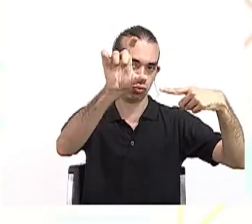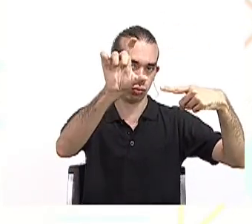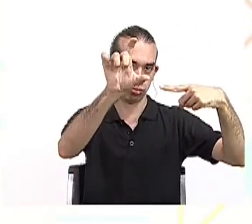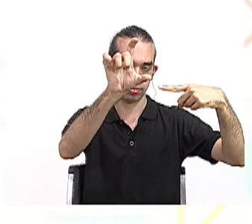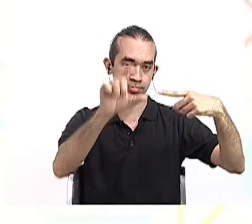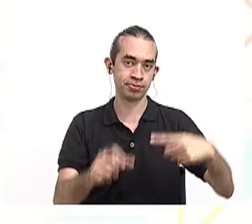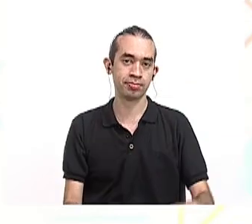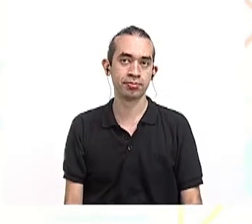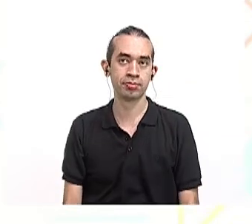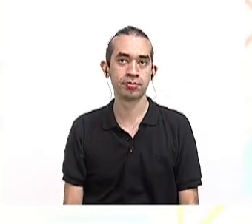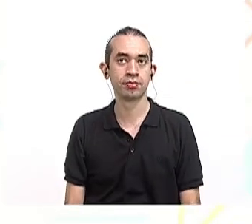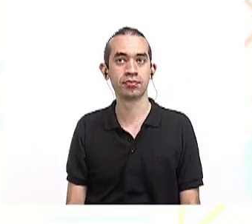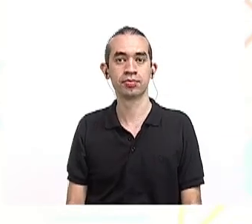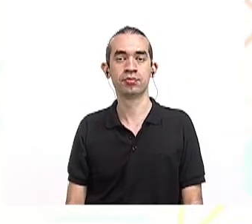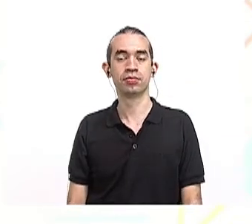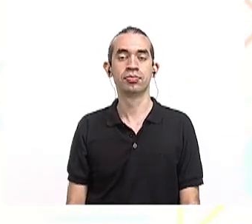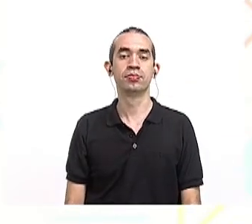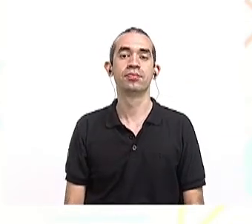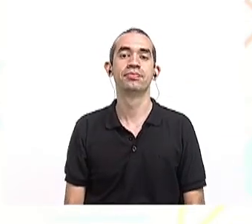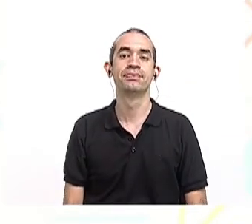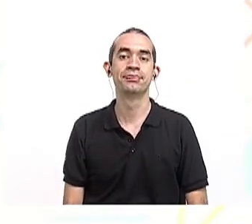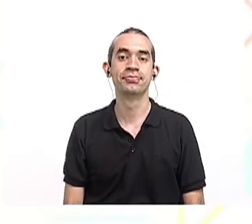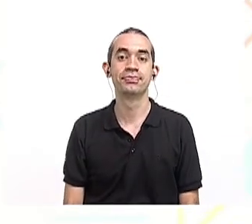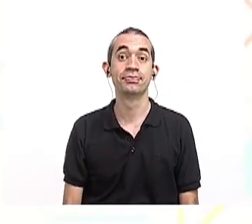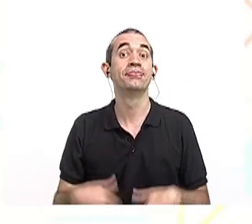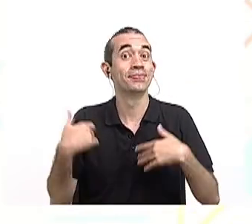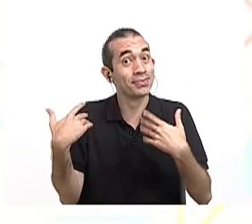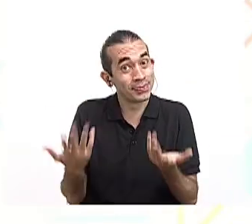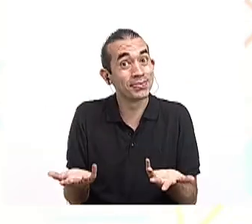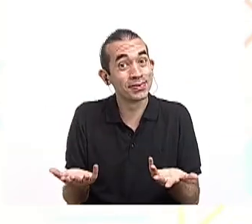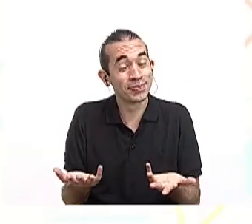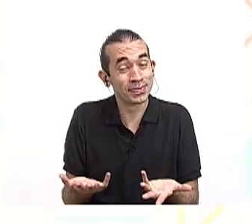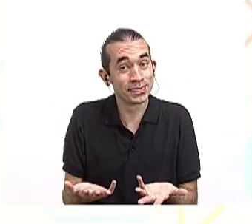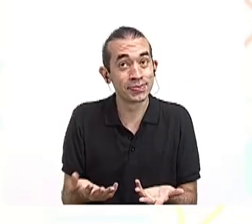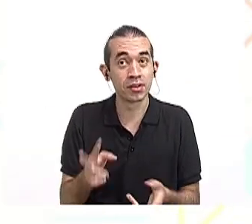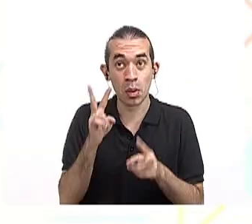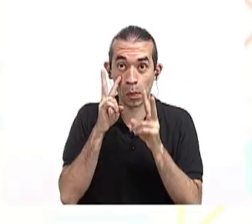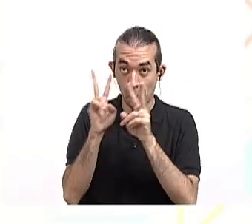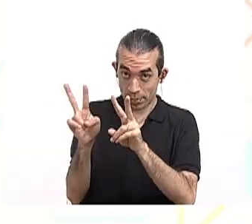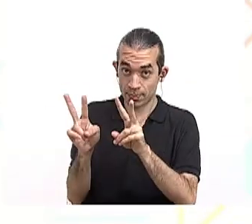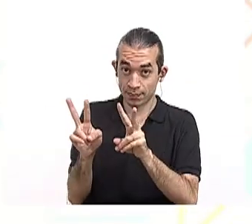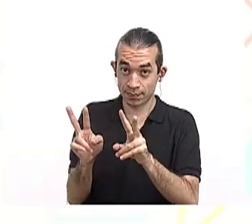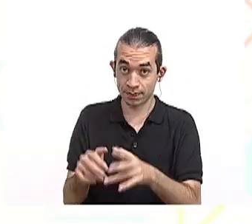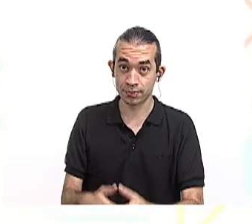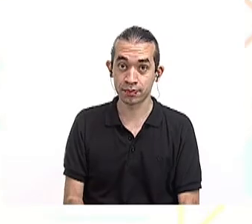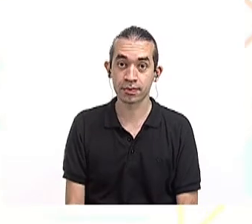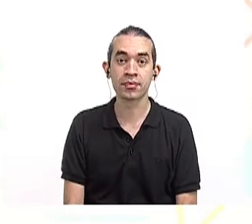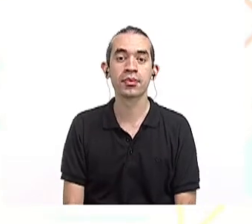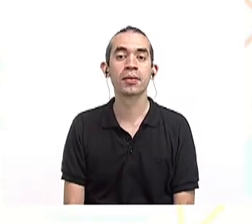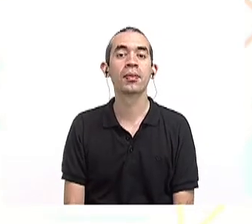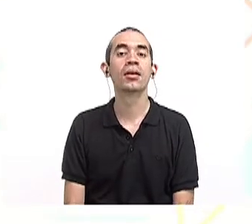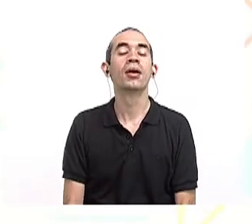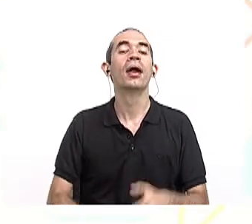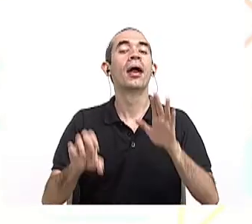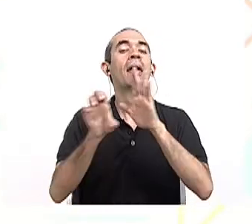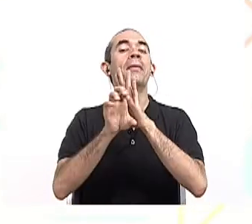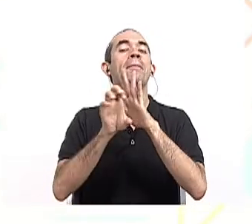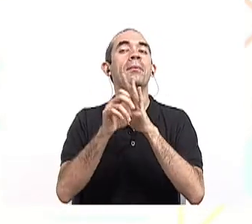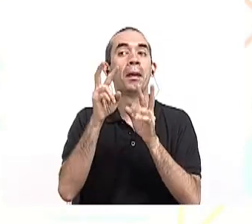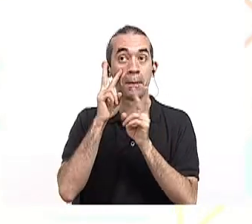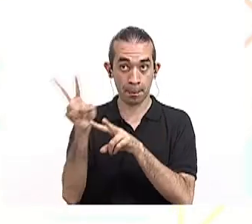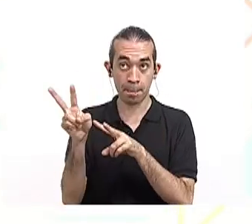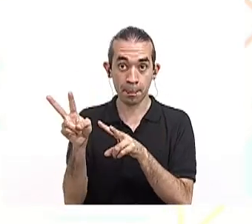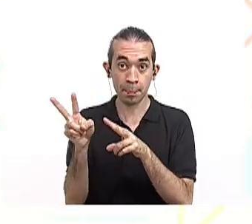el numerador de la fracción. Entonces, observemos. Si el común